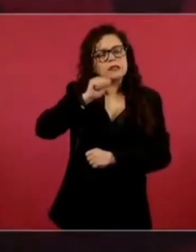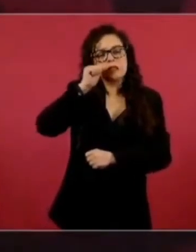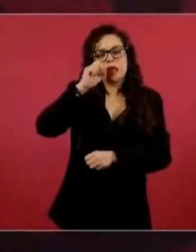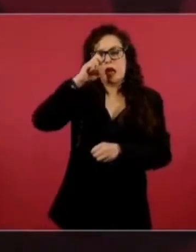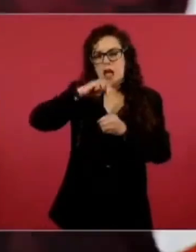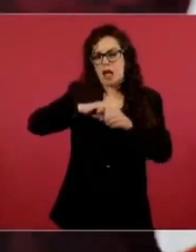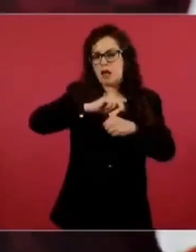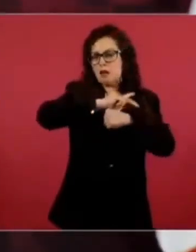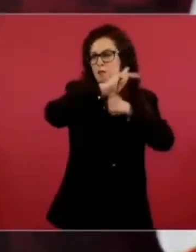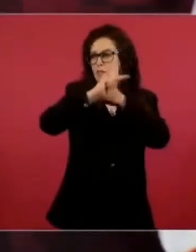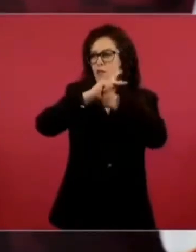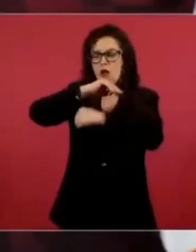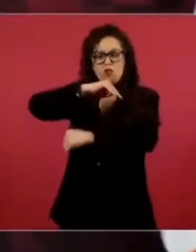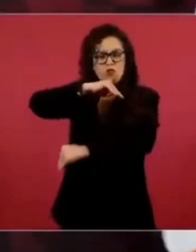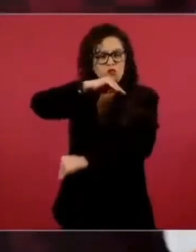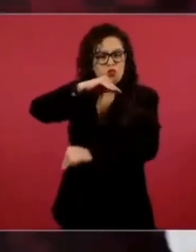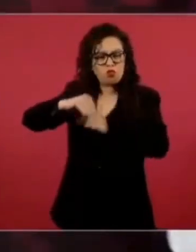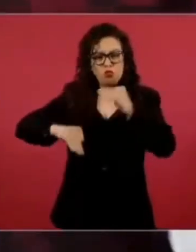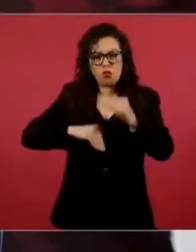que la humanidad